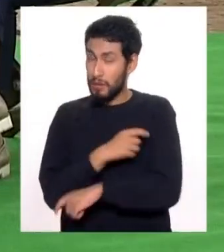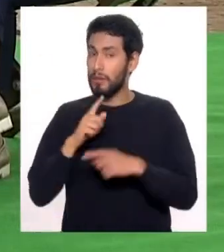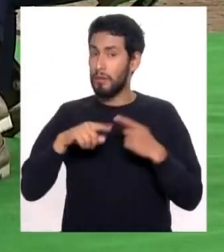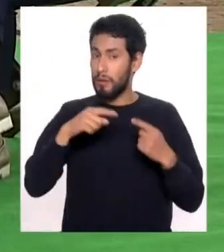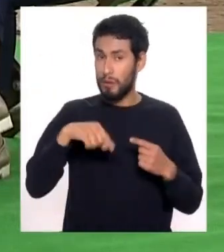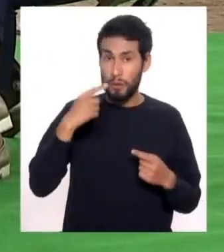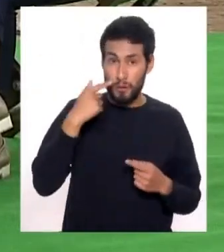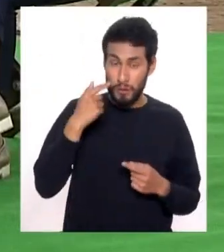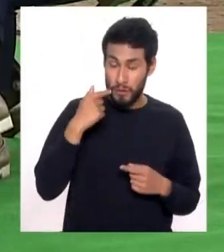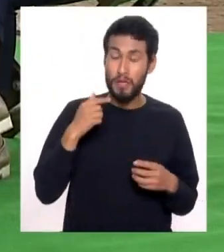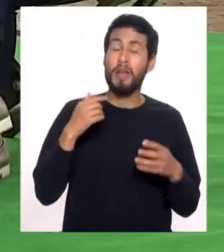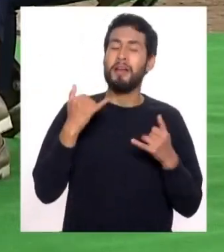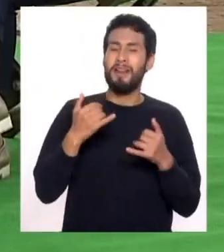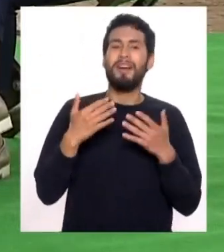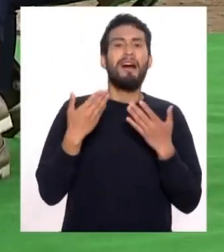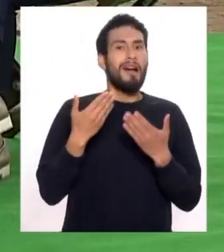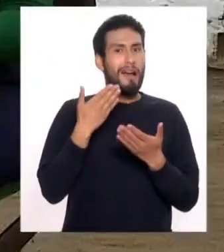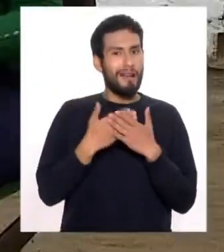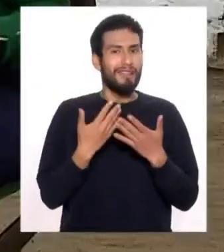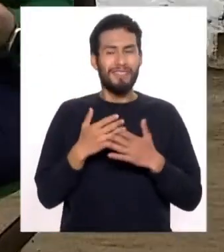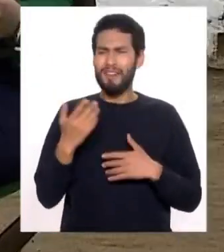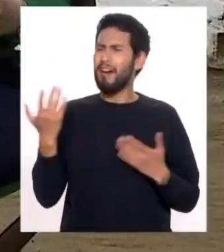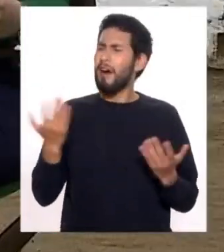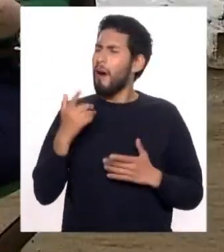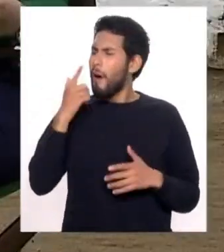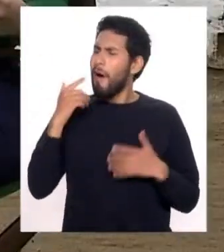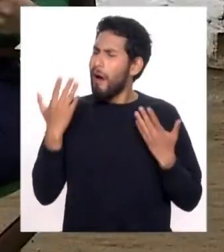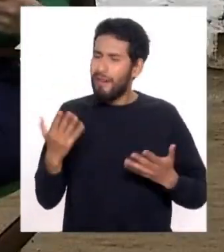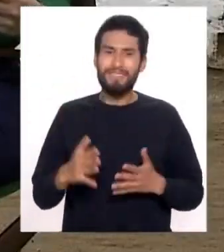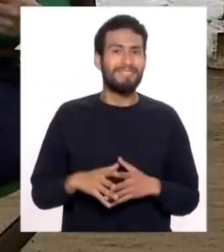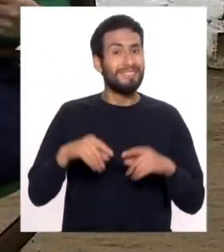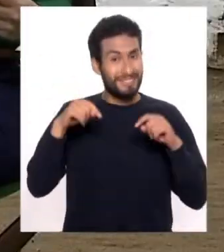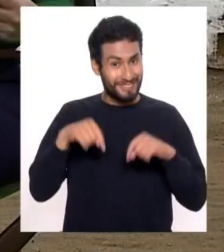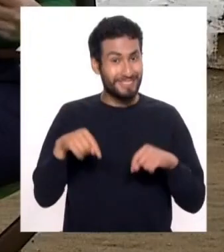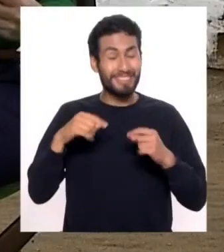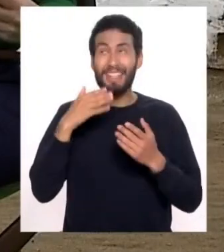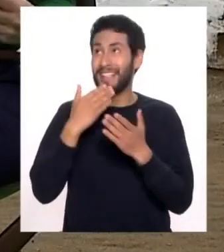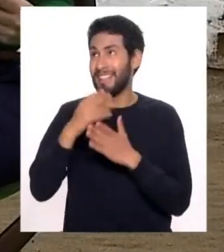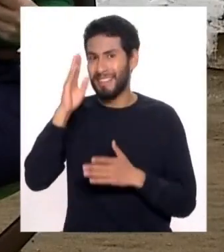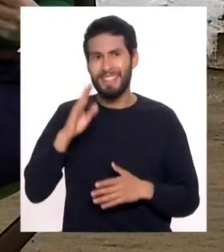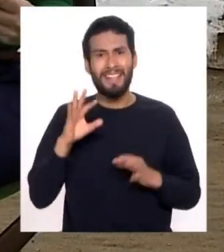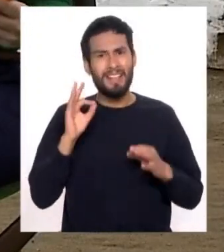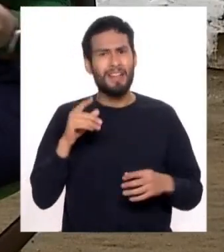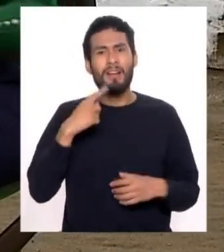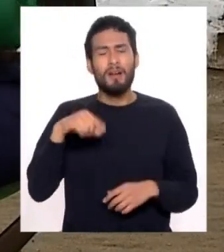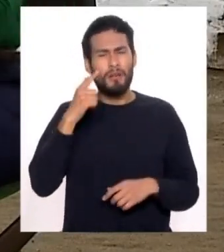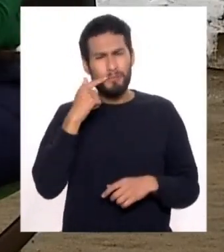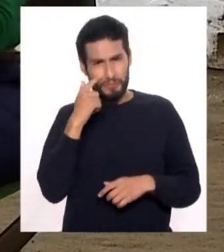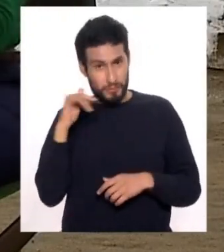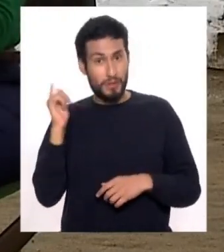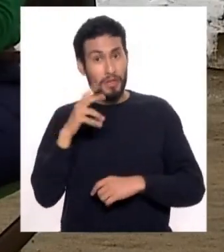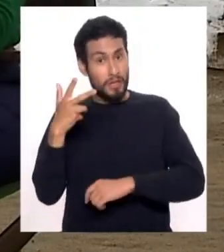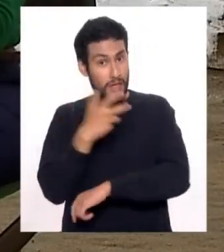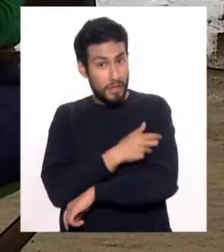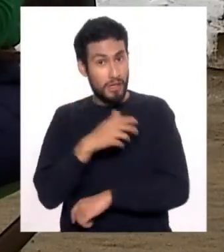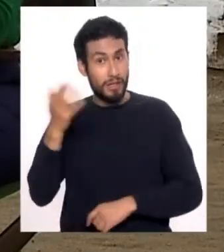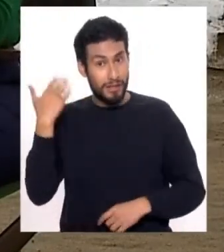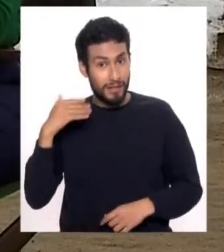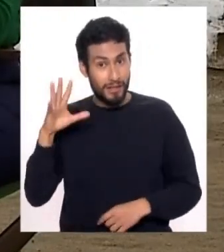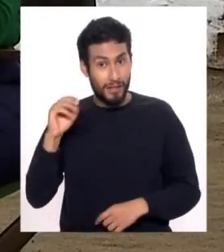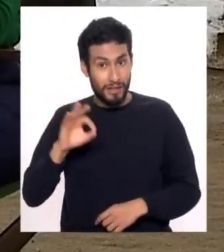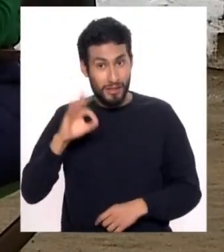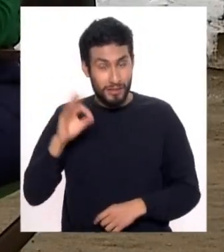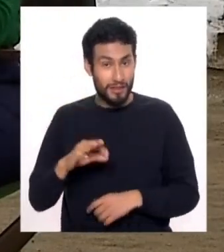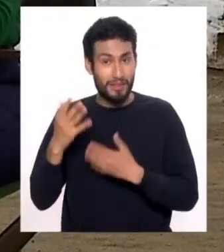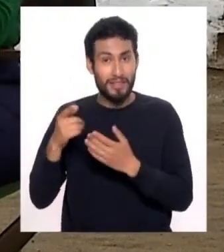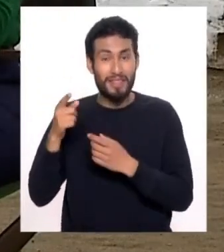niños, que es una gran noticia, porque yo siempre reclamaba, ¿y dónde están los niños? Bueno, ahora, gracias a Dios, se están vacunando los niños, que eran también el 50% de la